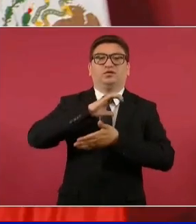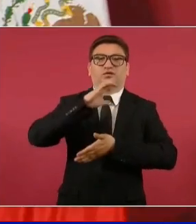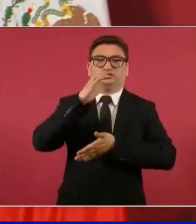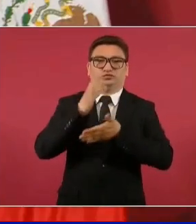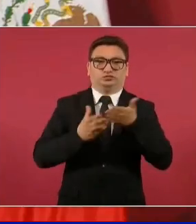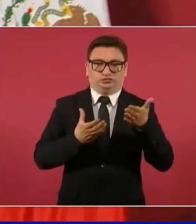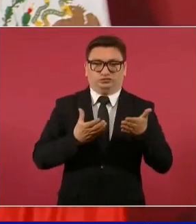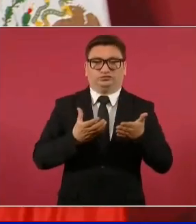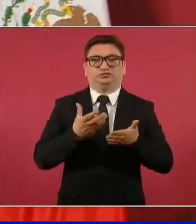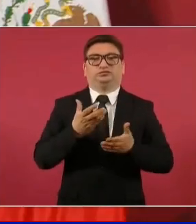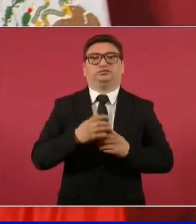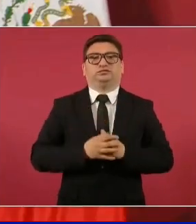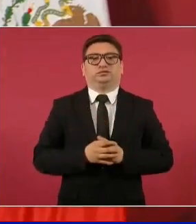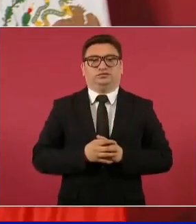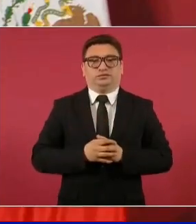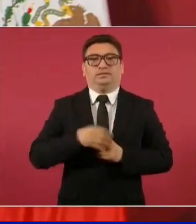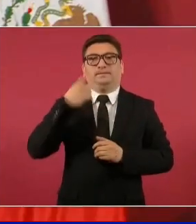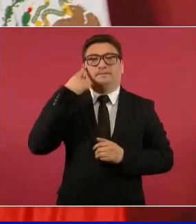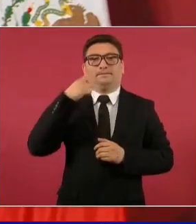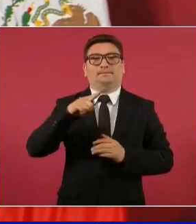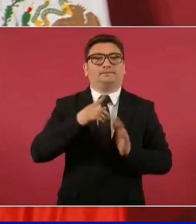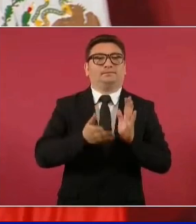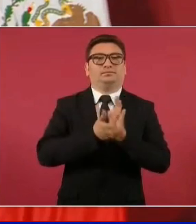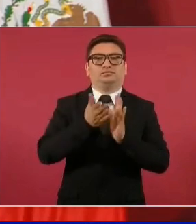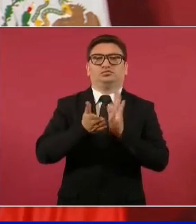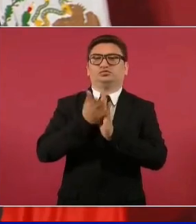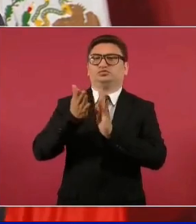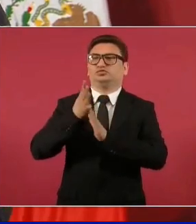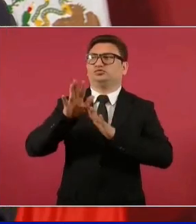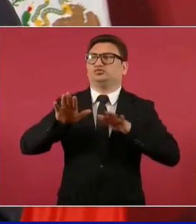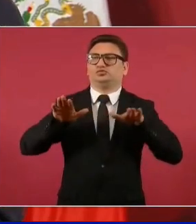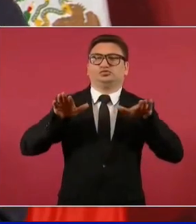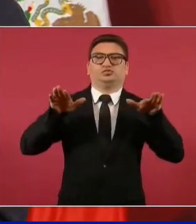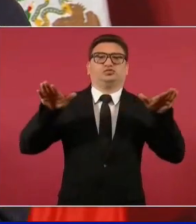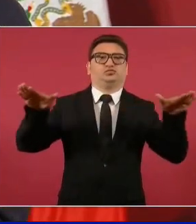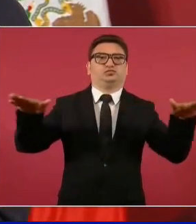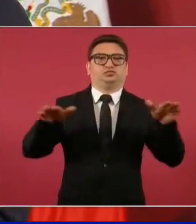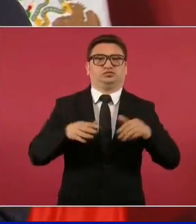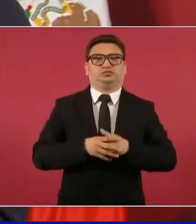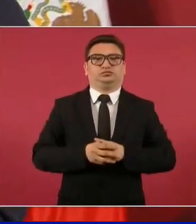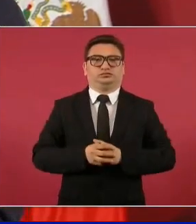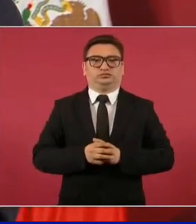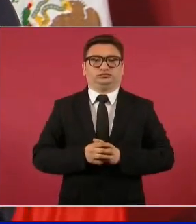contratos para construir aeropuertos,